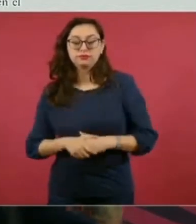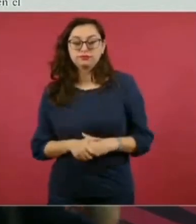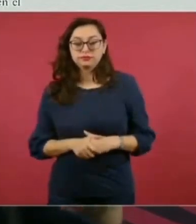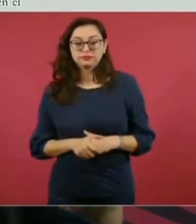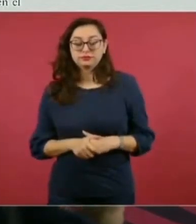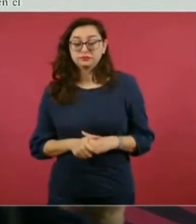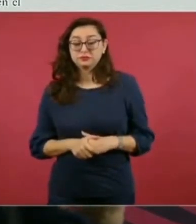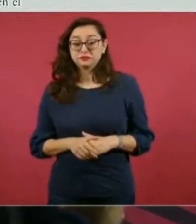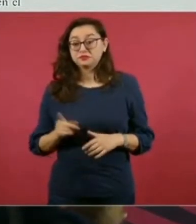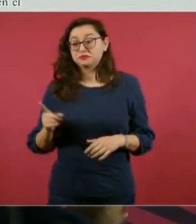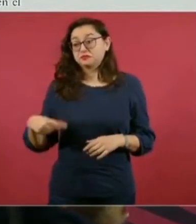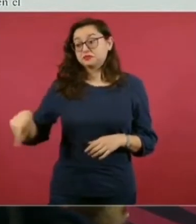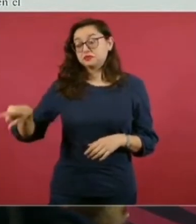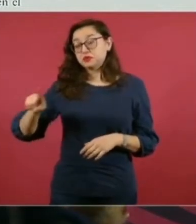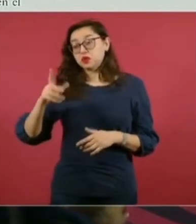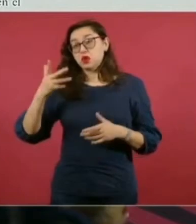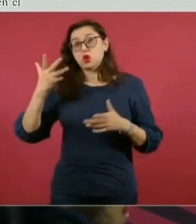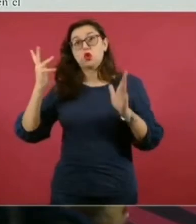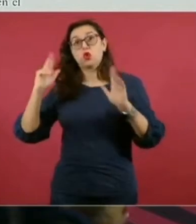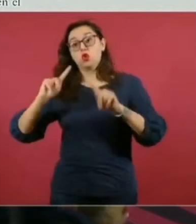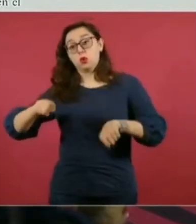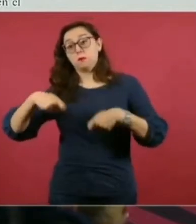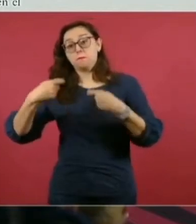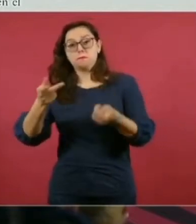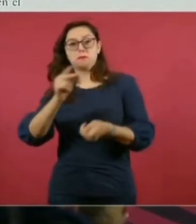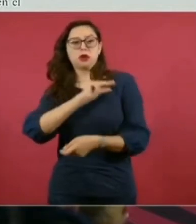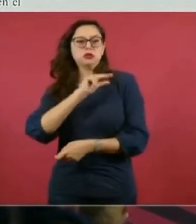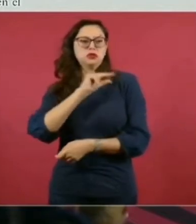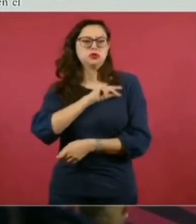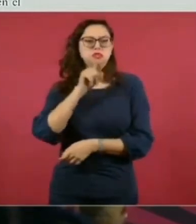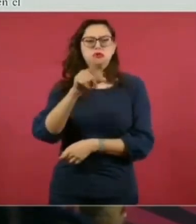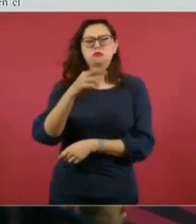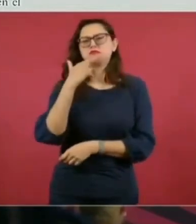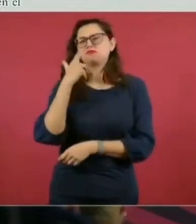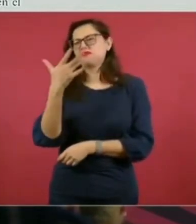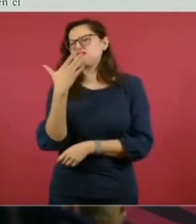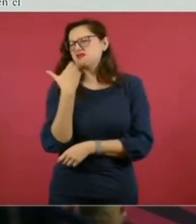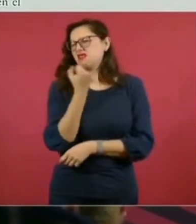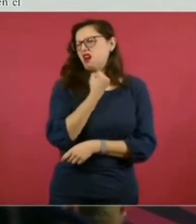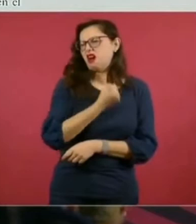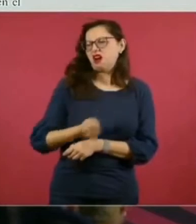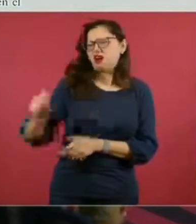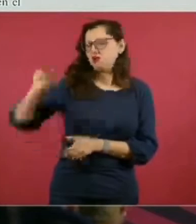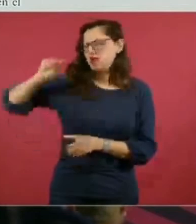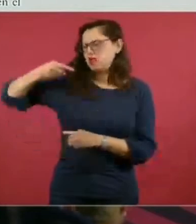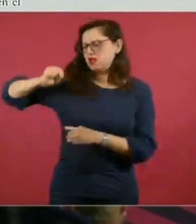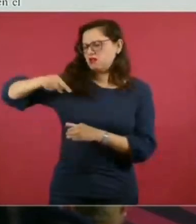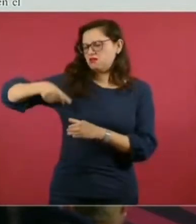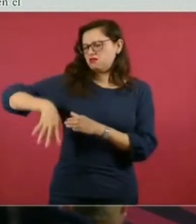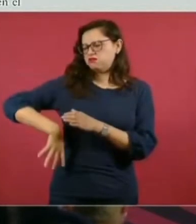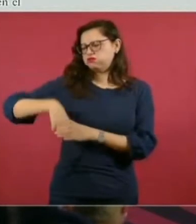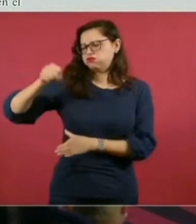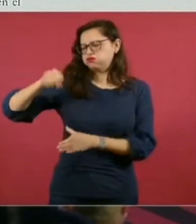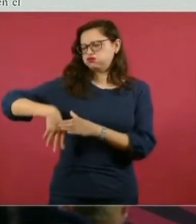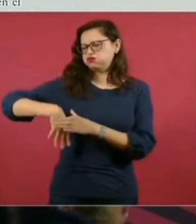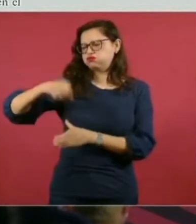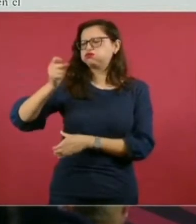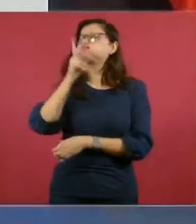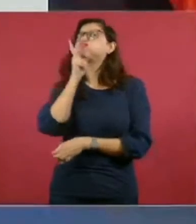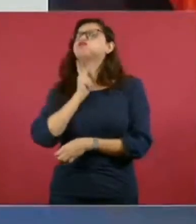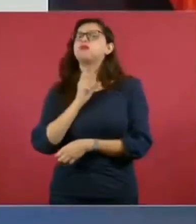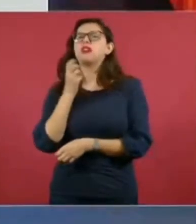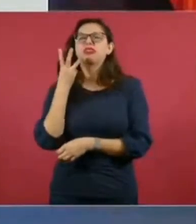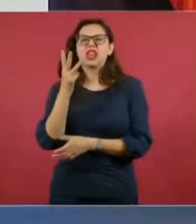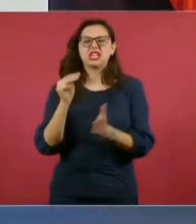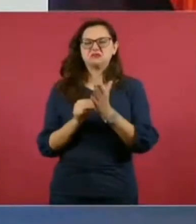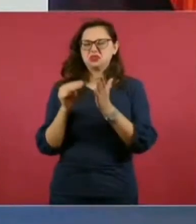Decían que iban a extraer hasta 3 millones de barriles diarios. ¿Saben cuánto se está